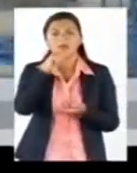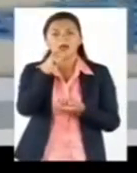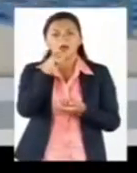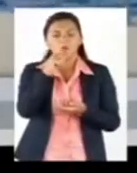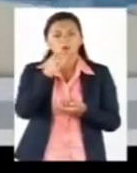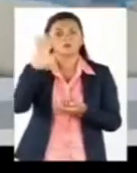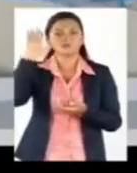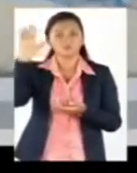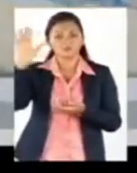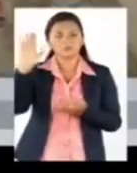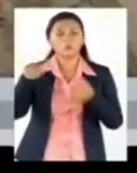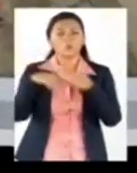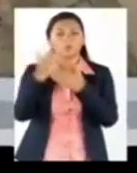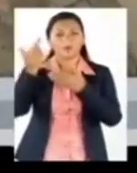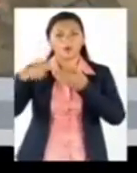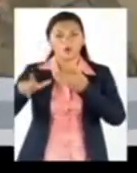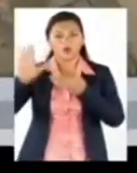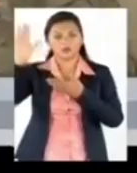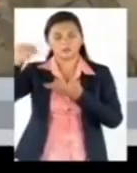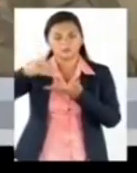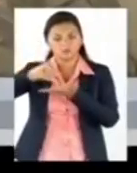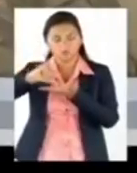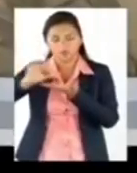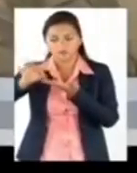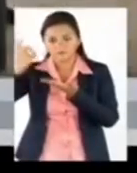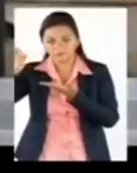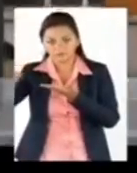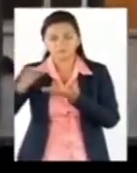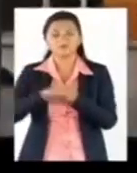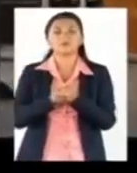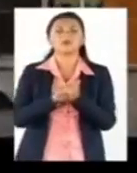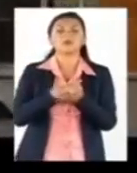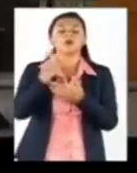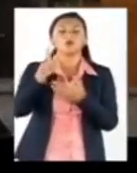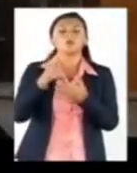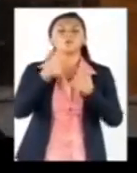de agua potable en la ciudad de Nueva Loja, el Museo